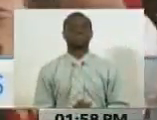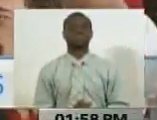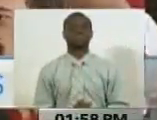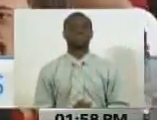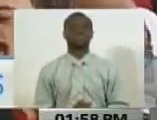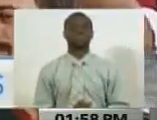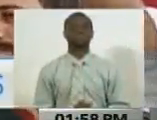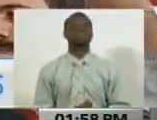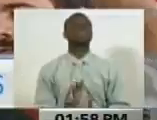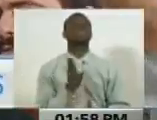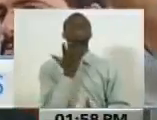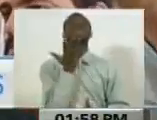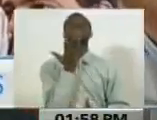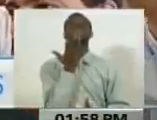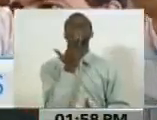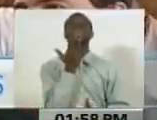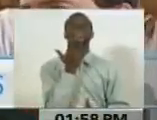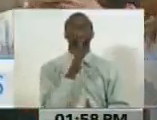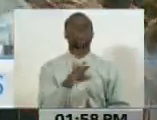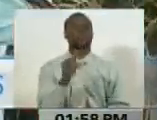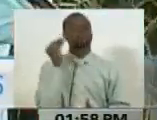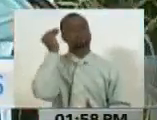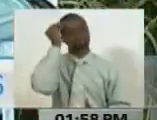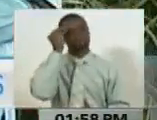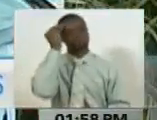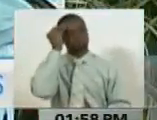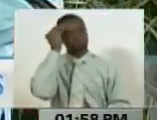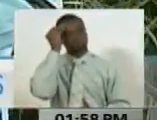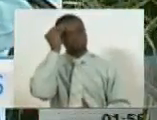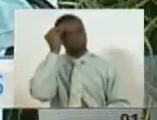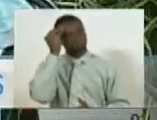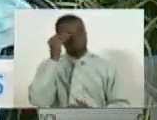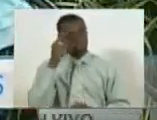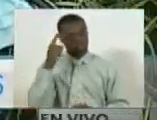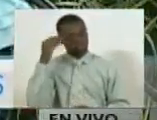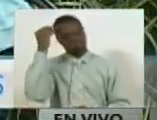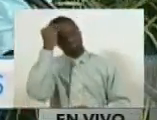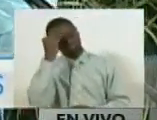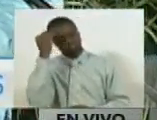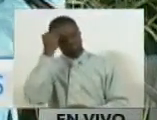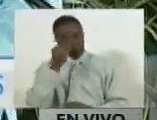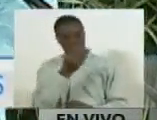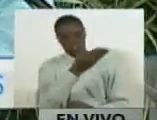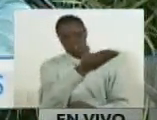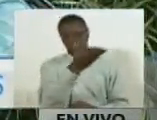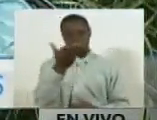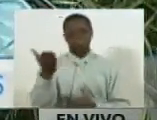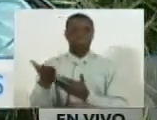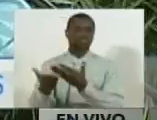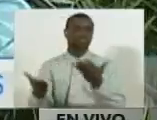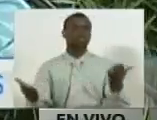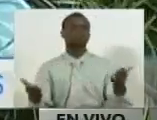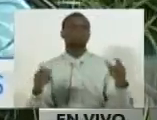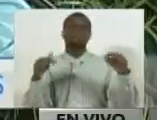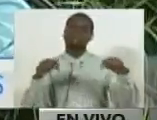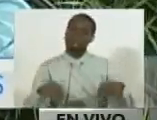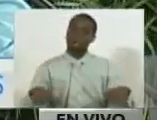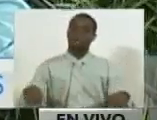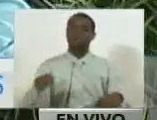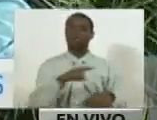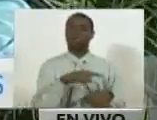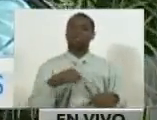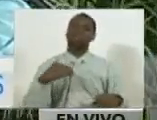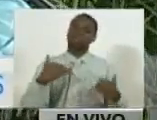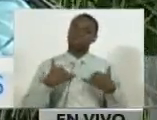Por ejemplo, una reflexión, compañero, porque estamos hablando del proceso educativo, del hecho